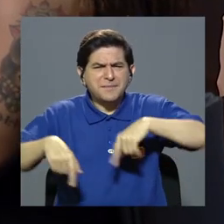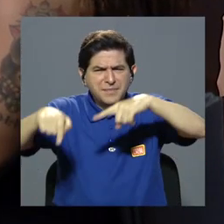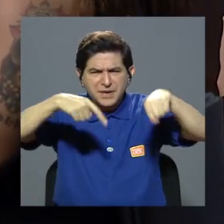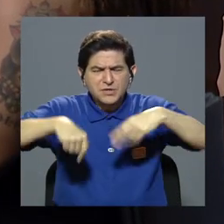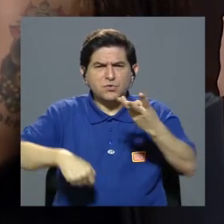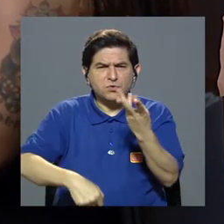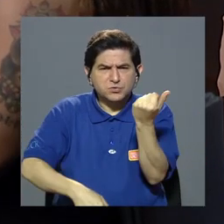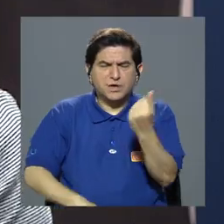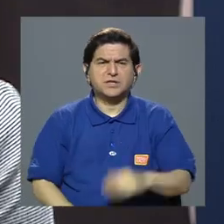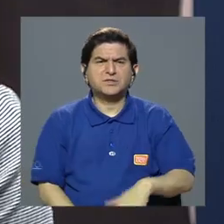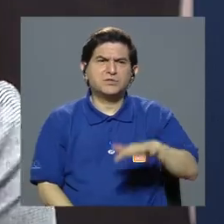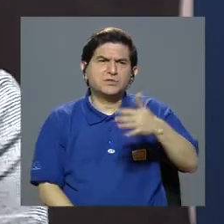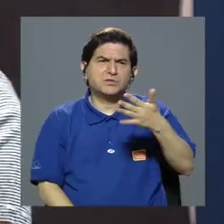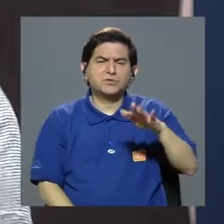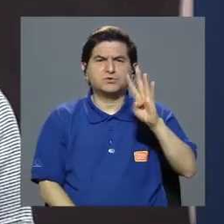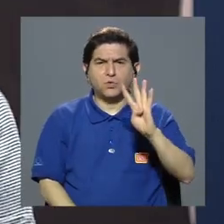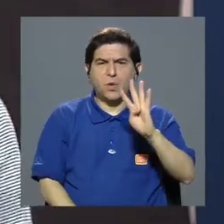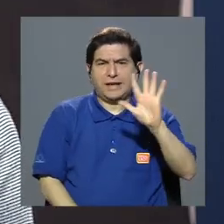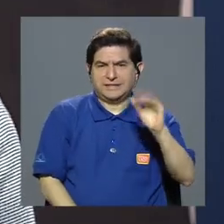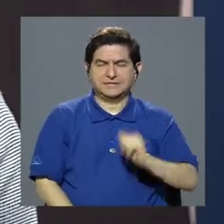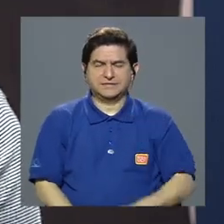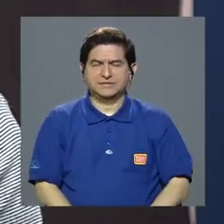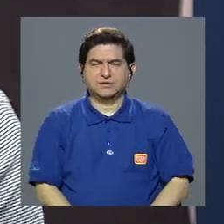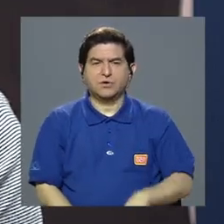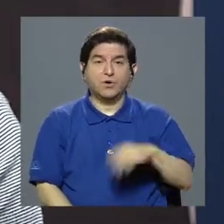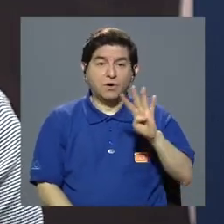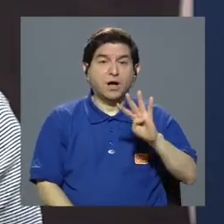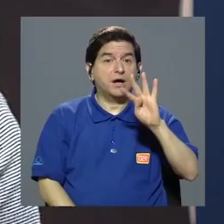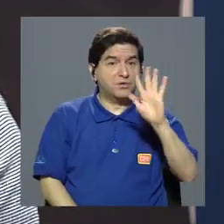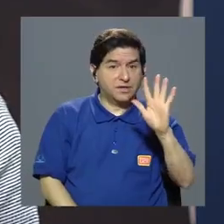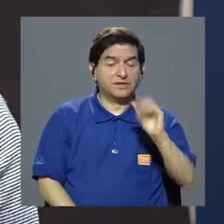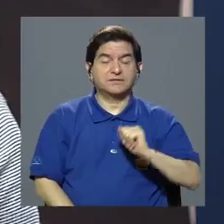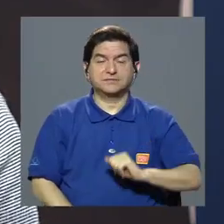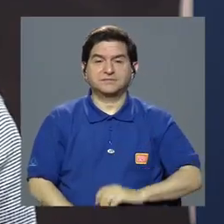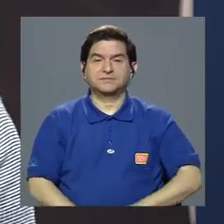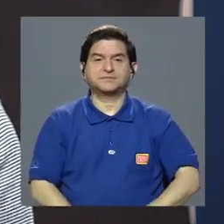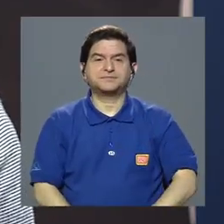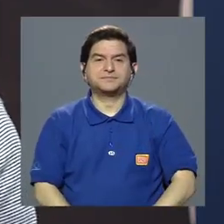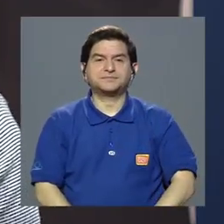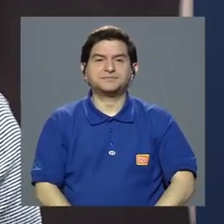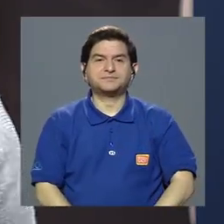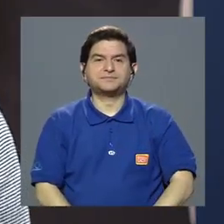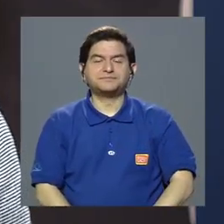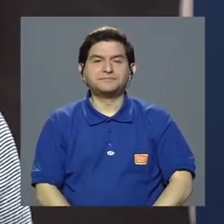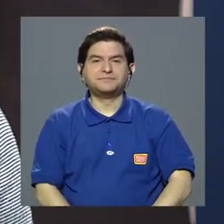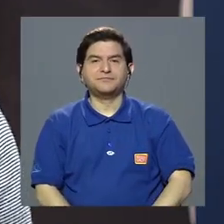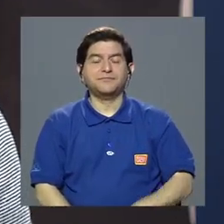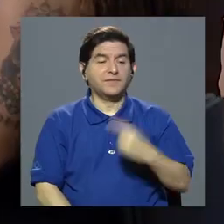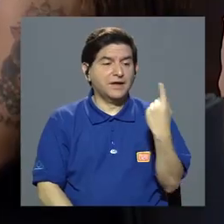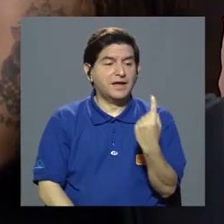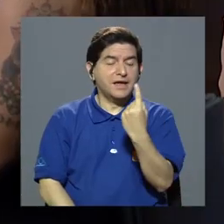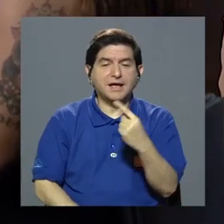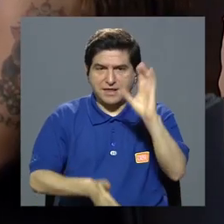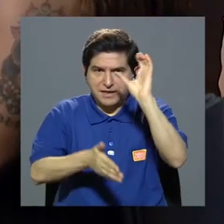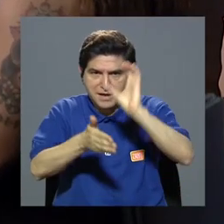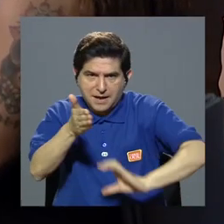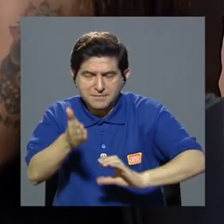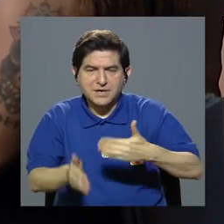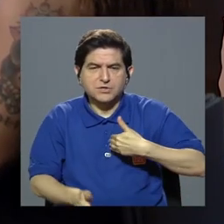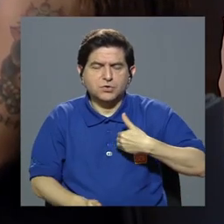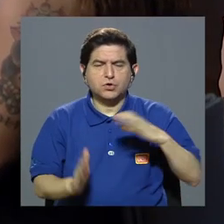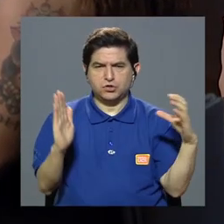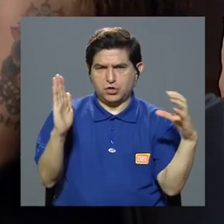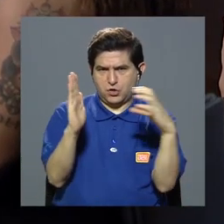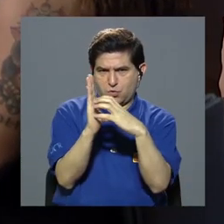o menos has grabado ya yo creo que aproximadamente como 45 y bueno cada episodio